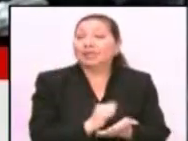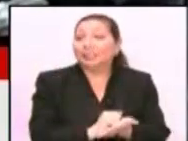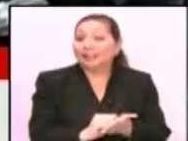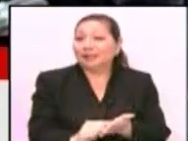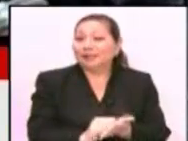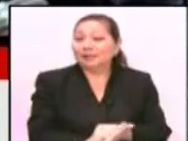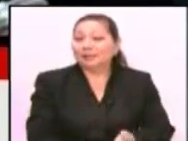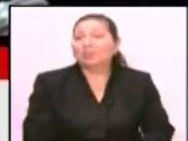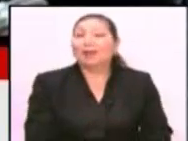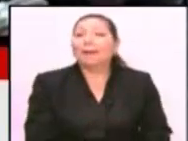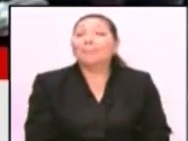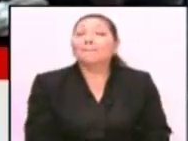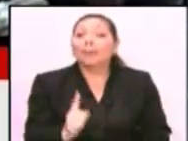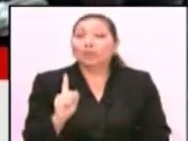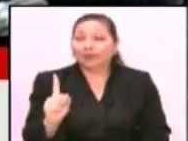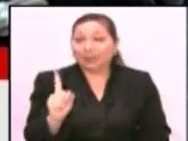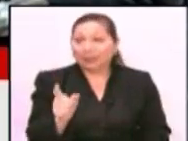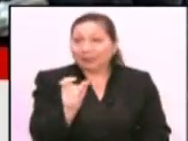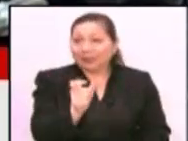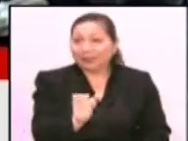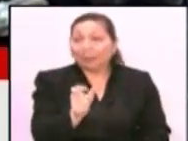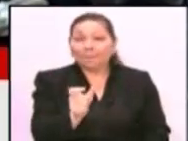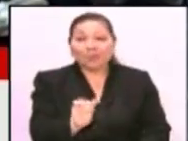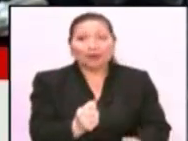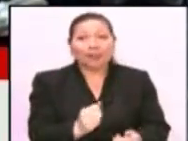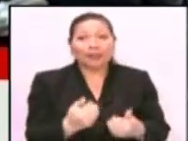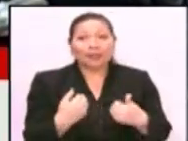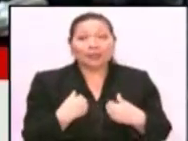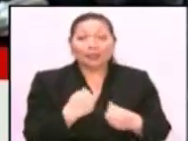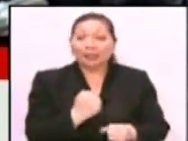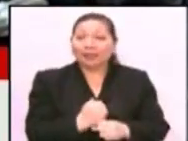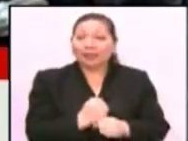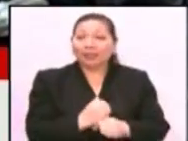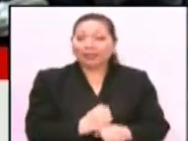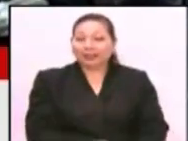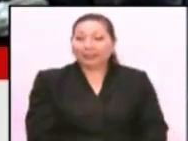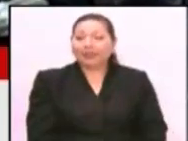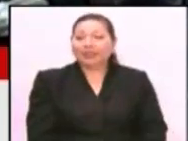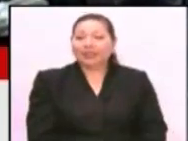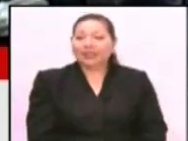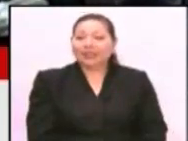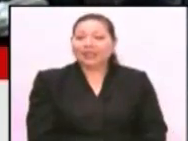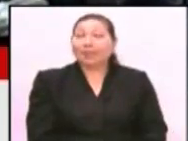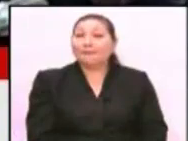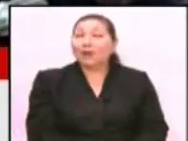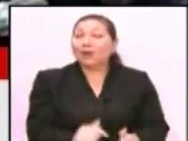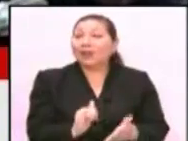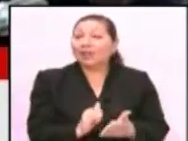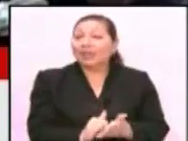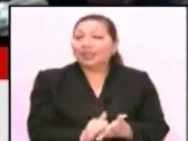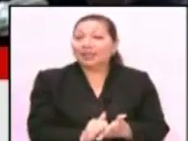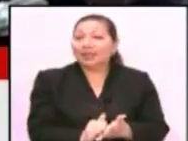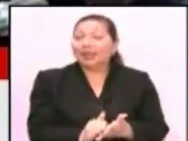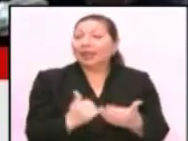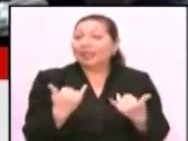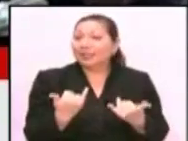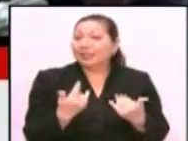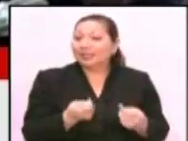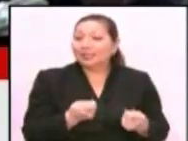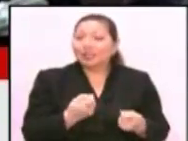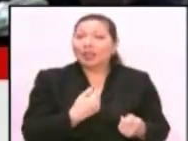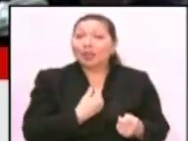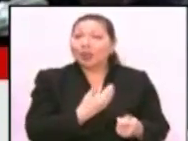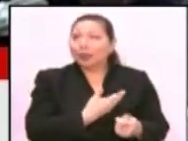va a pagar por cada empleo y por cada persona que mantuvo el trabajo a las fundaciones. ¿Okay? Entonces, en este mecanismo